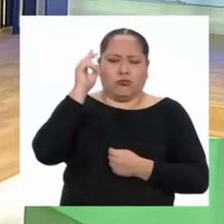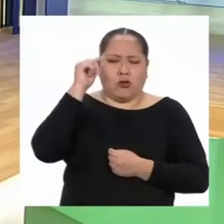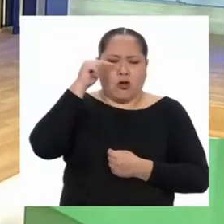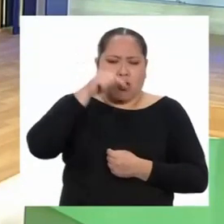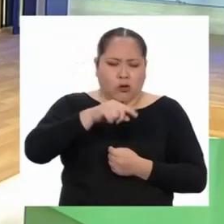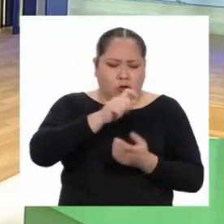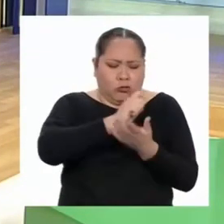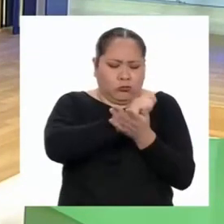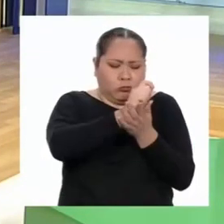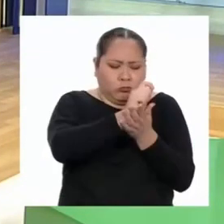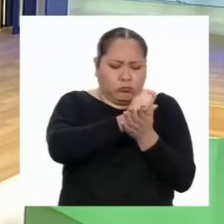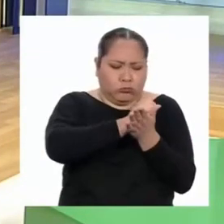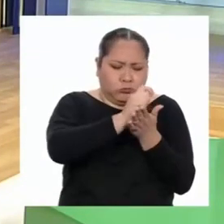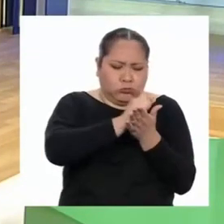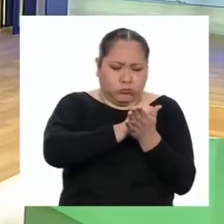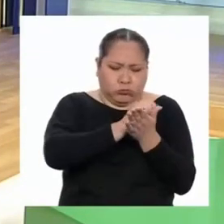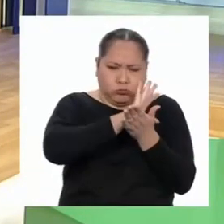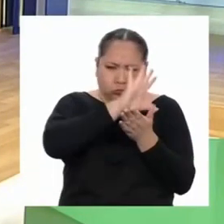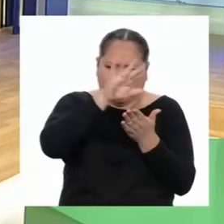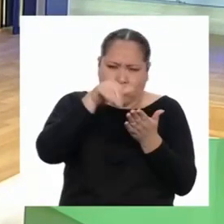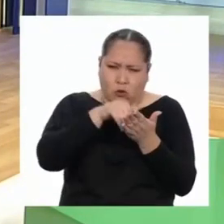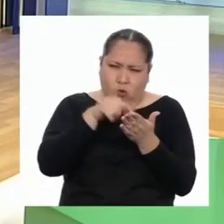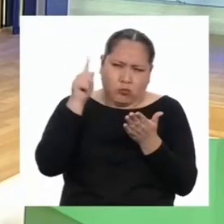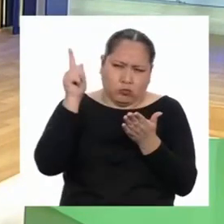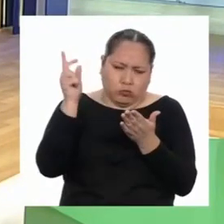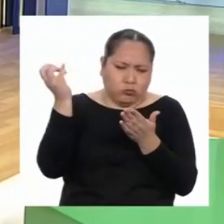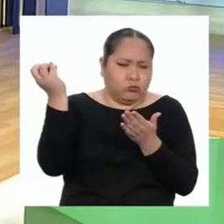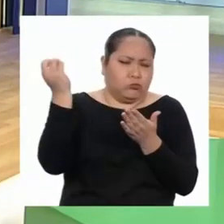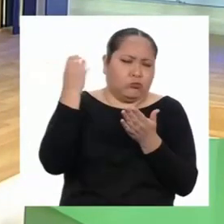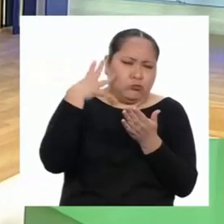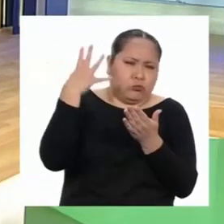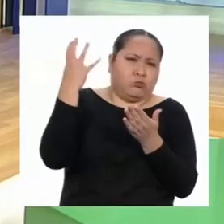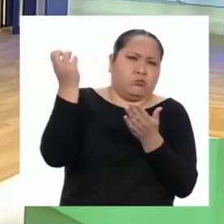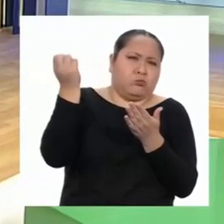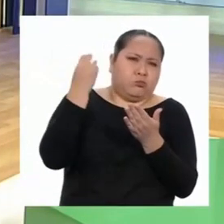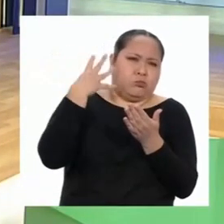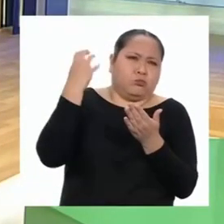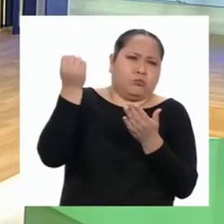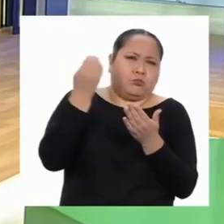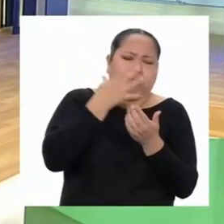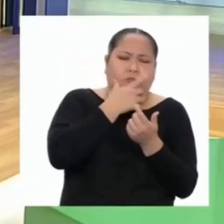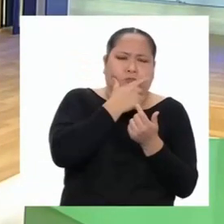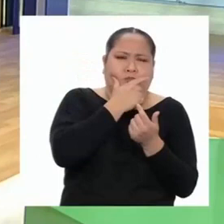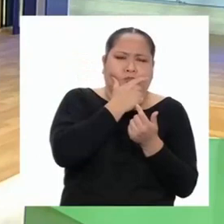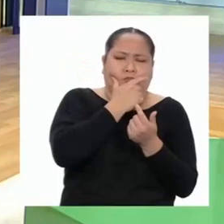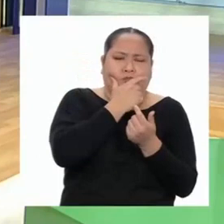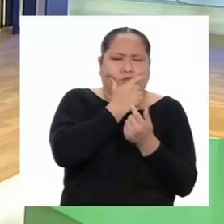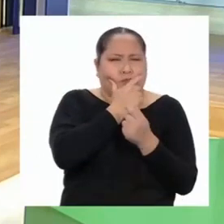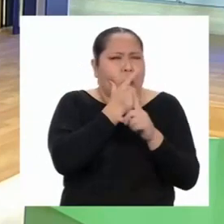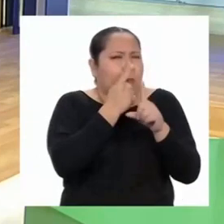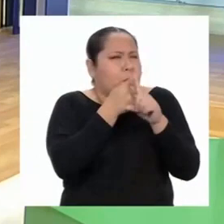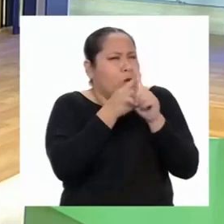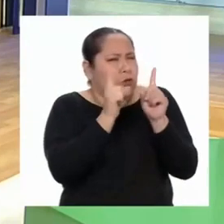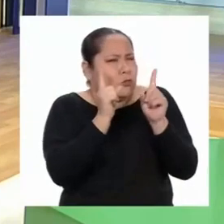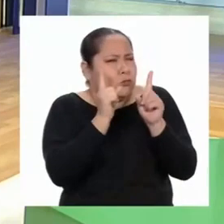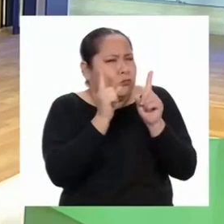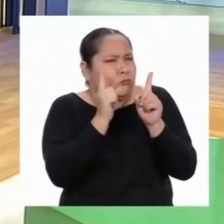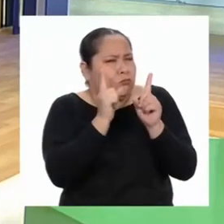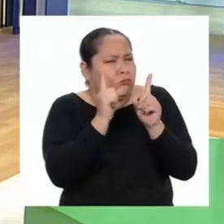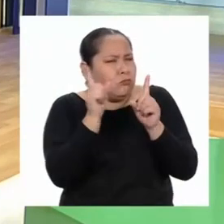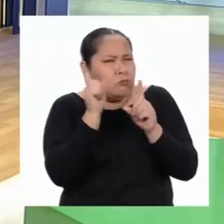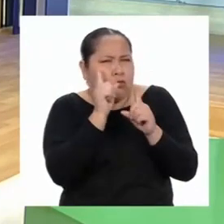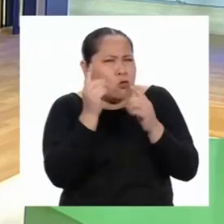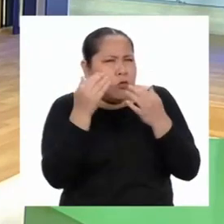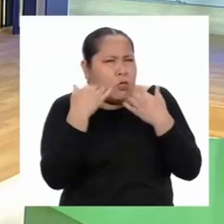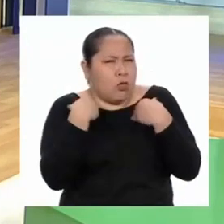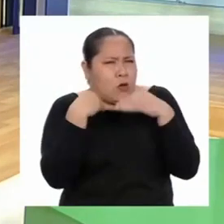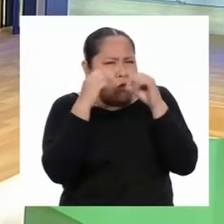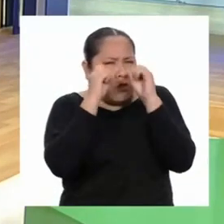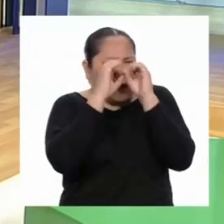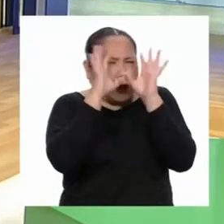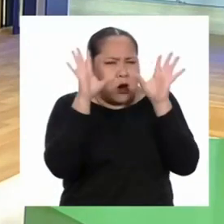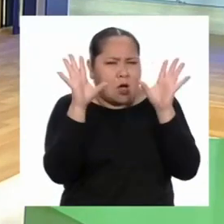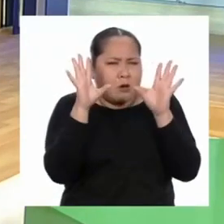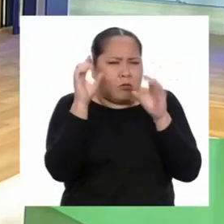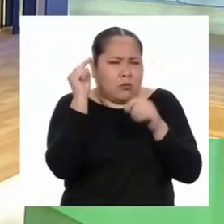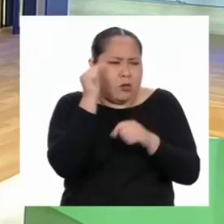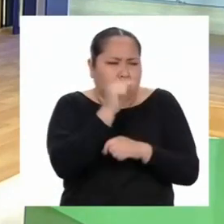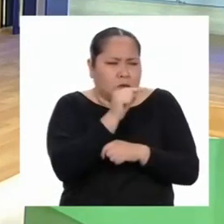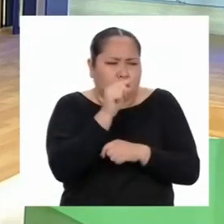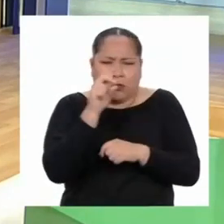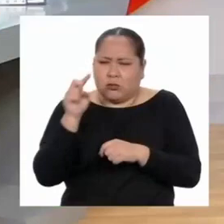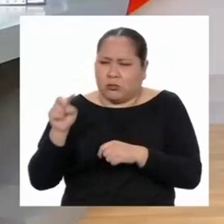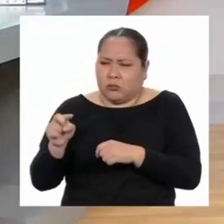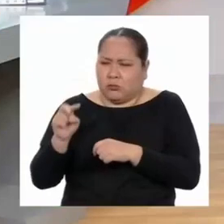estoy anotando todo lo que nos ha estado diciendo. Pero no me queda muy claro eso de las